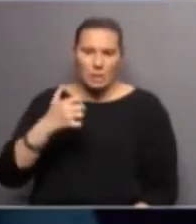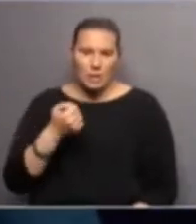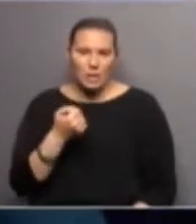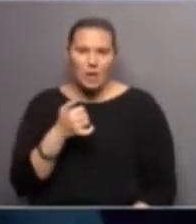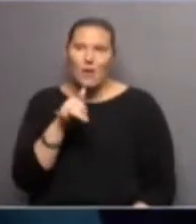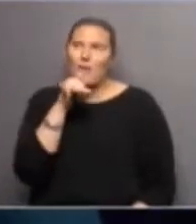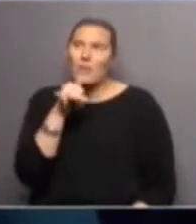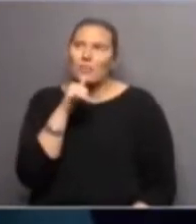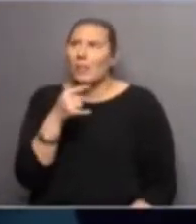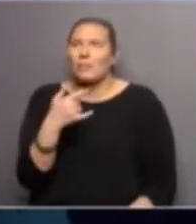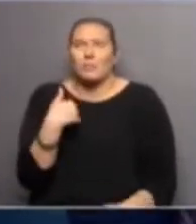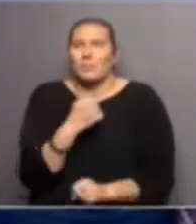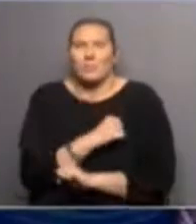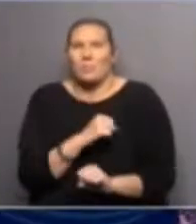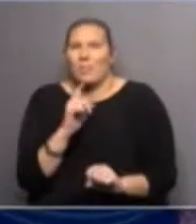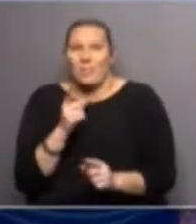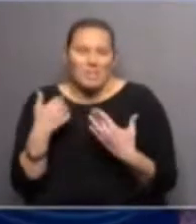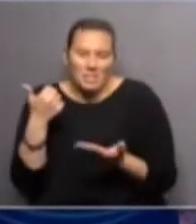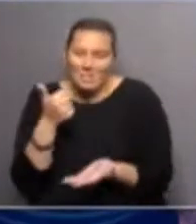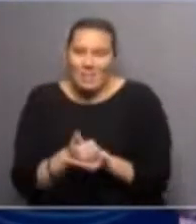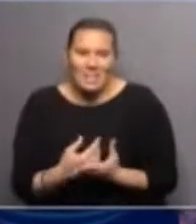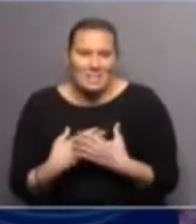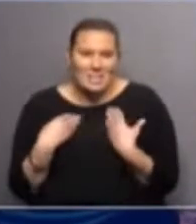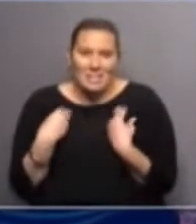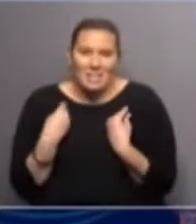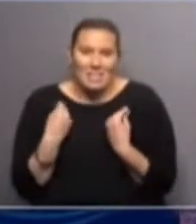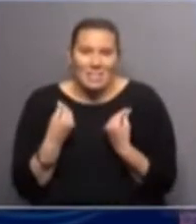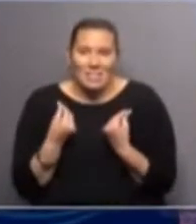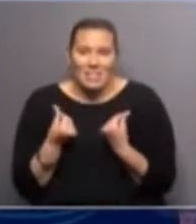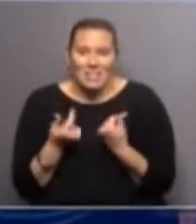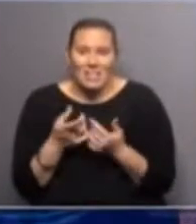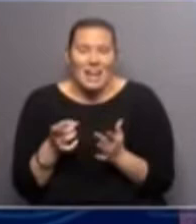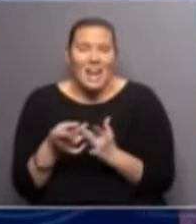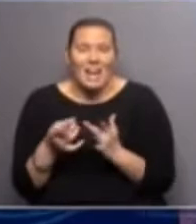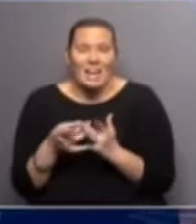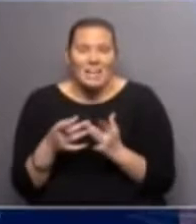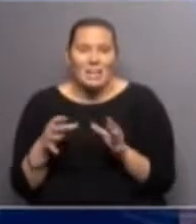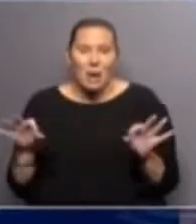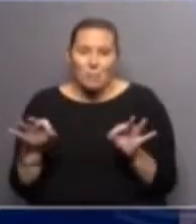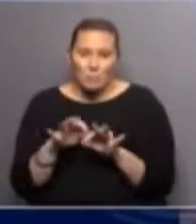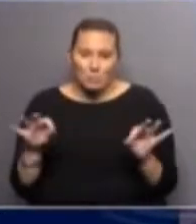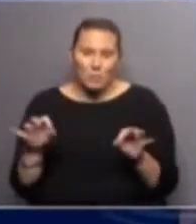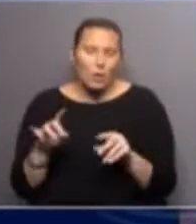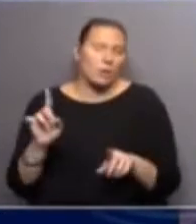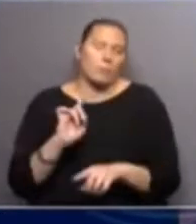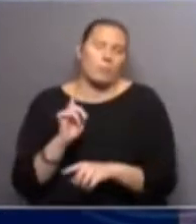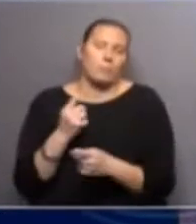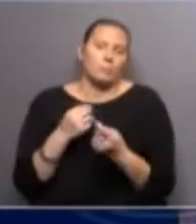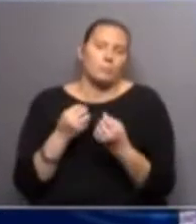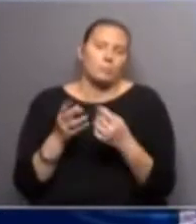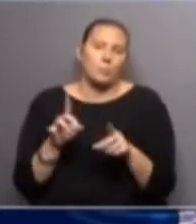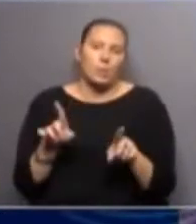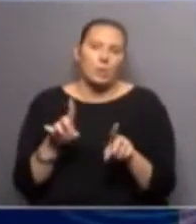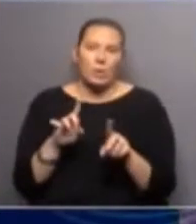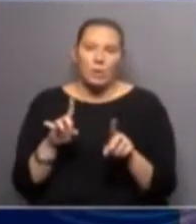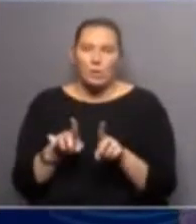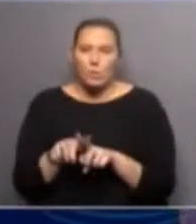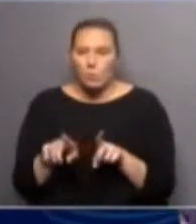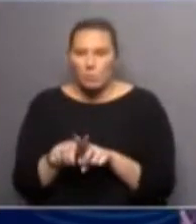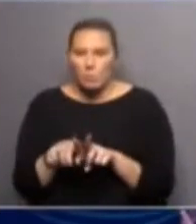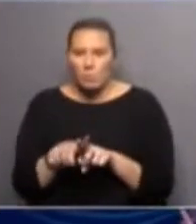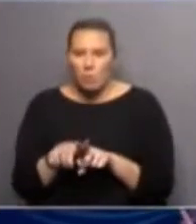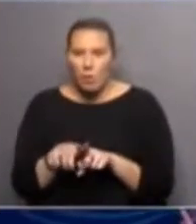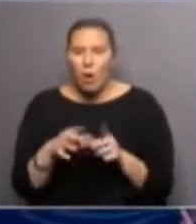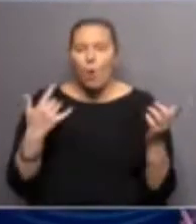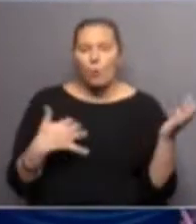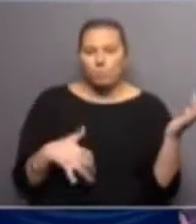describirlo, solo hay que estar ahí y sentirlo para describir la calidad de todos esos músicos. Porque no es lo mismo, ¿no?, o cantar con un